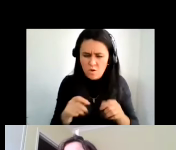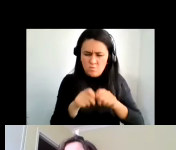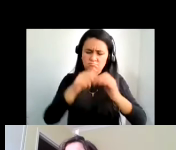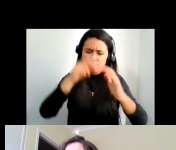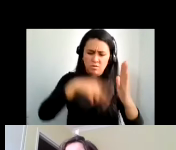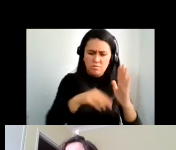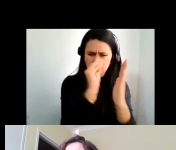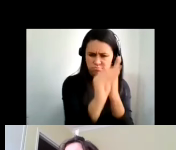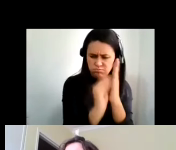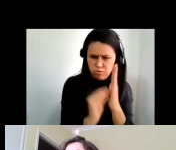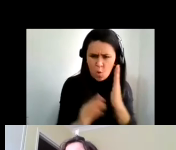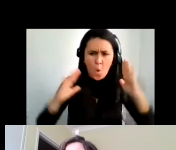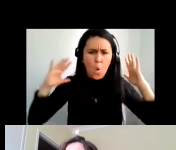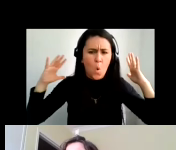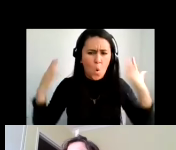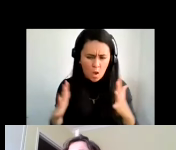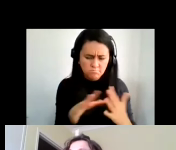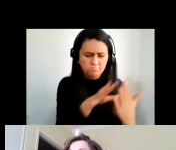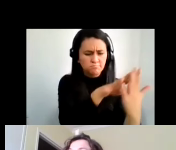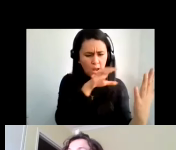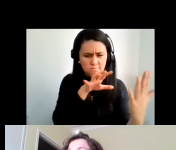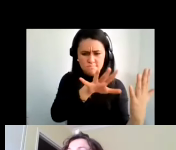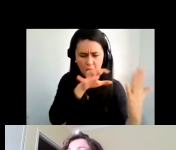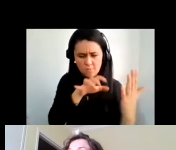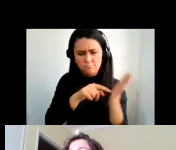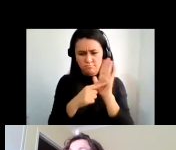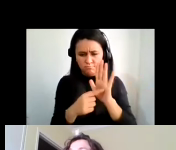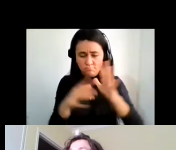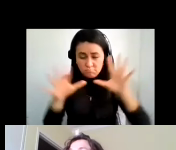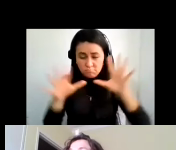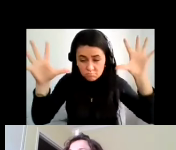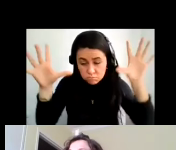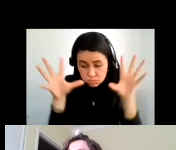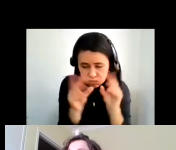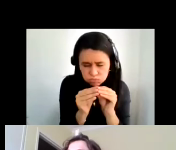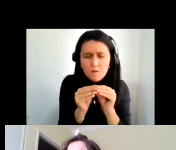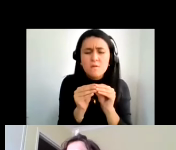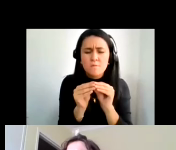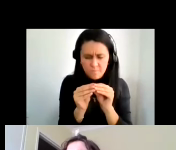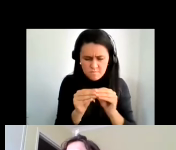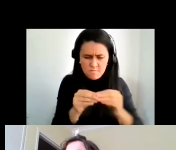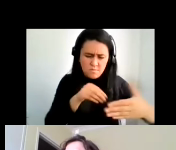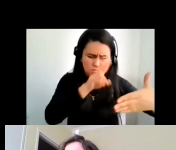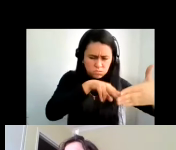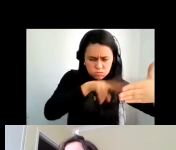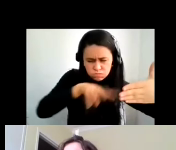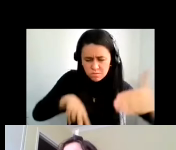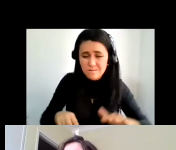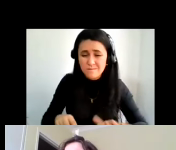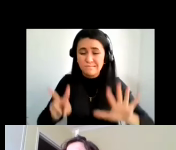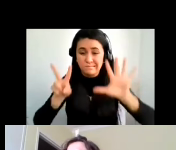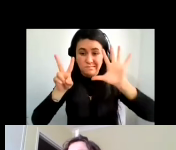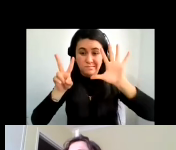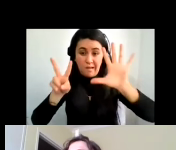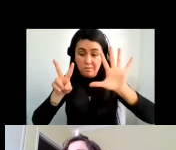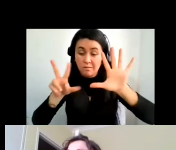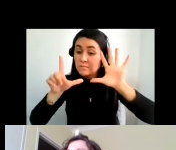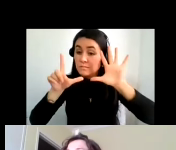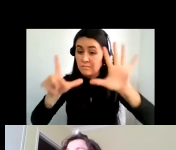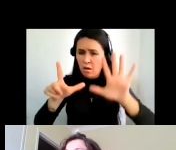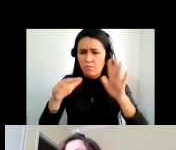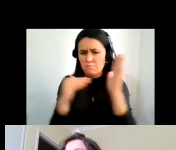otros 212 abstractos barriers. que en We total looked at how incluyeron una different revisión de types of más de barriers were 7,000 covered in barreras our y study. se So